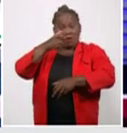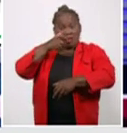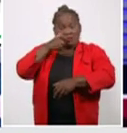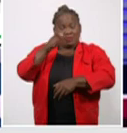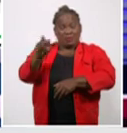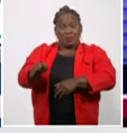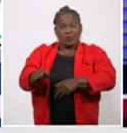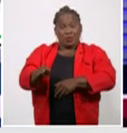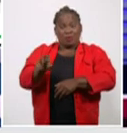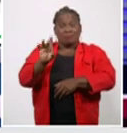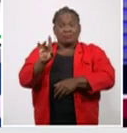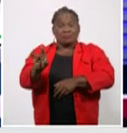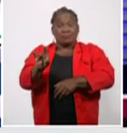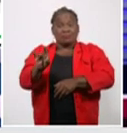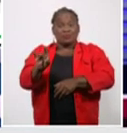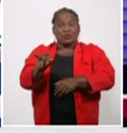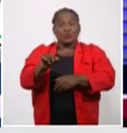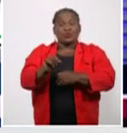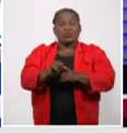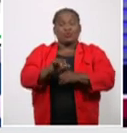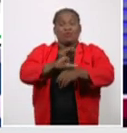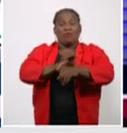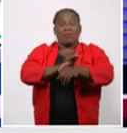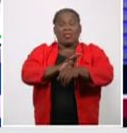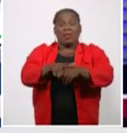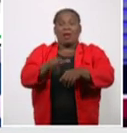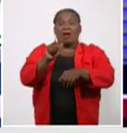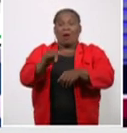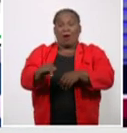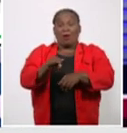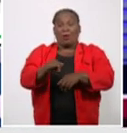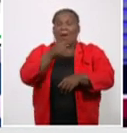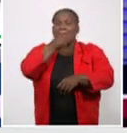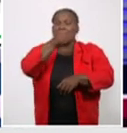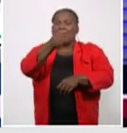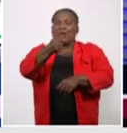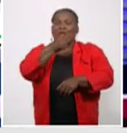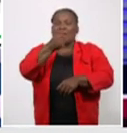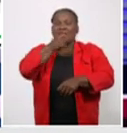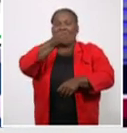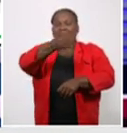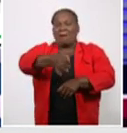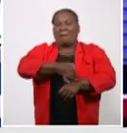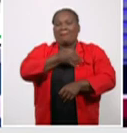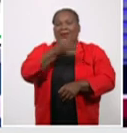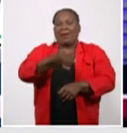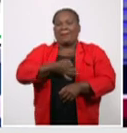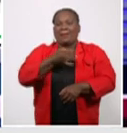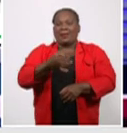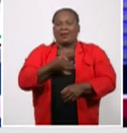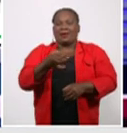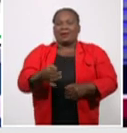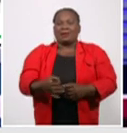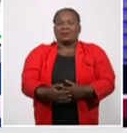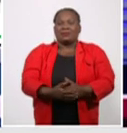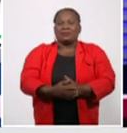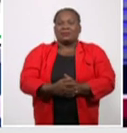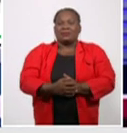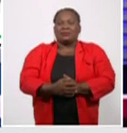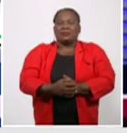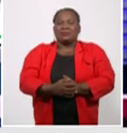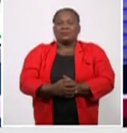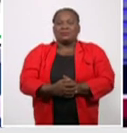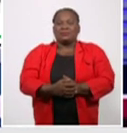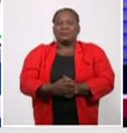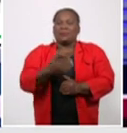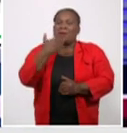inmediato establecemos contacto con la periodista Fátima Rivera Amador en los estudios de la redacción multimedia de Telepinar. Muy